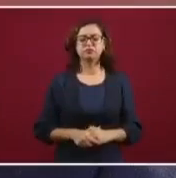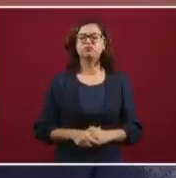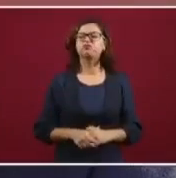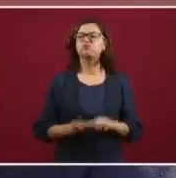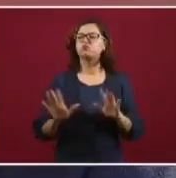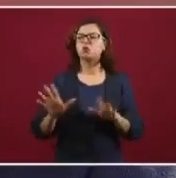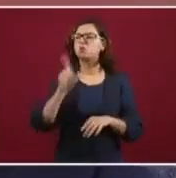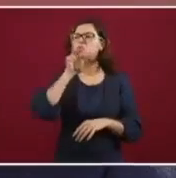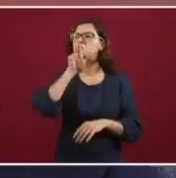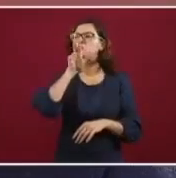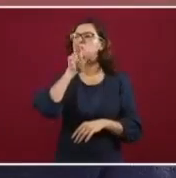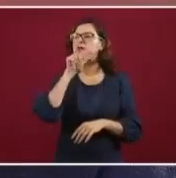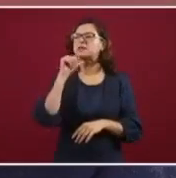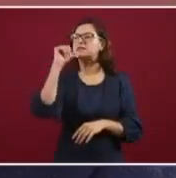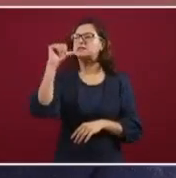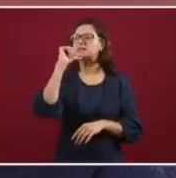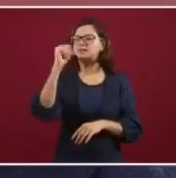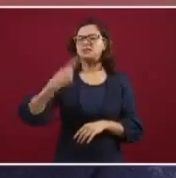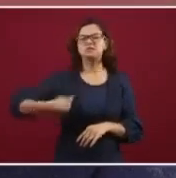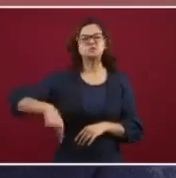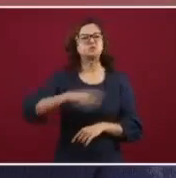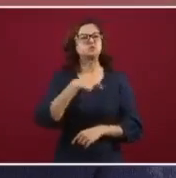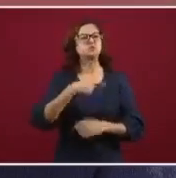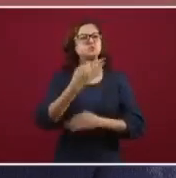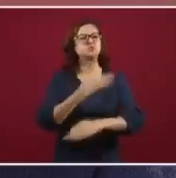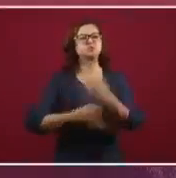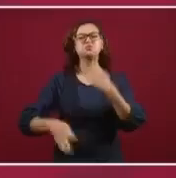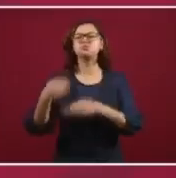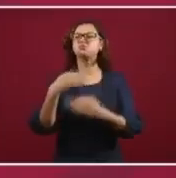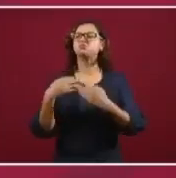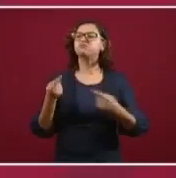nosotros tenemos todo bajo control,